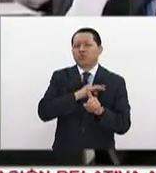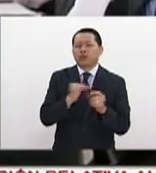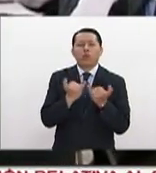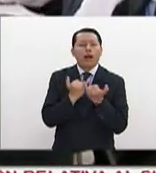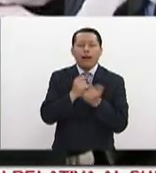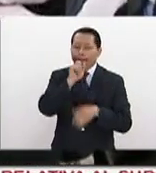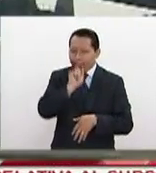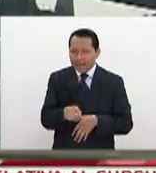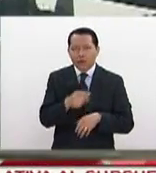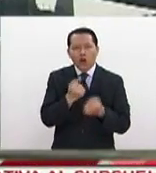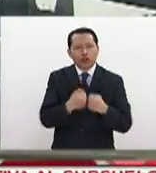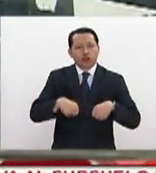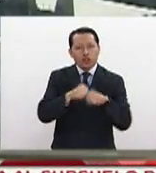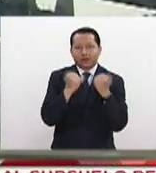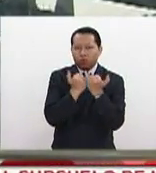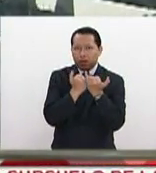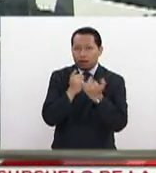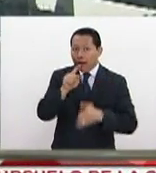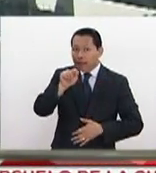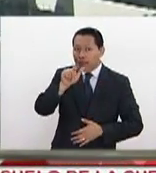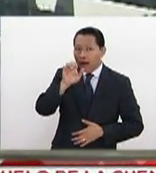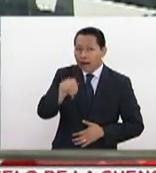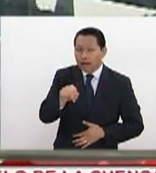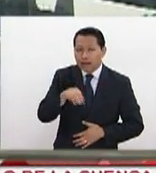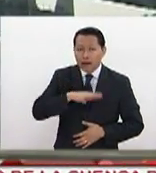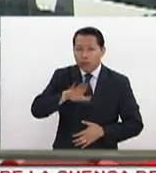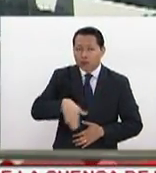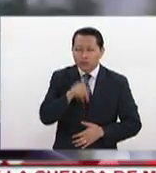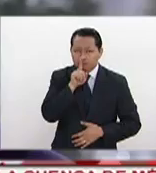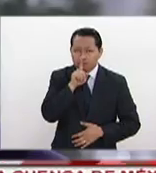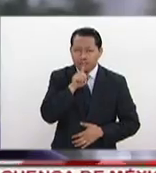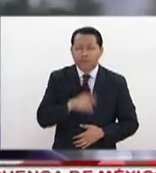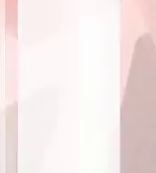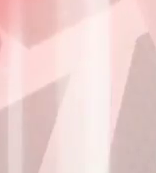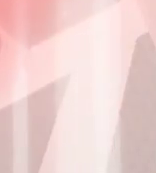lo mismo de su socio. Descartó que el Telecán esté muerto.